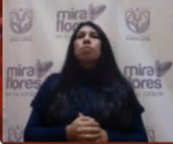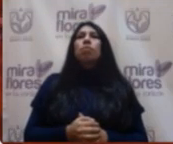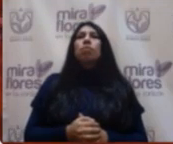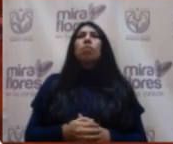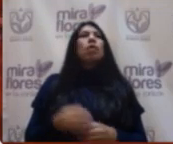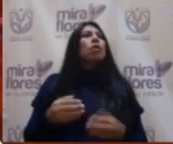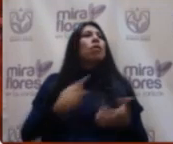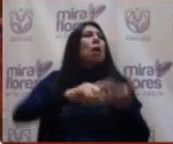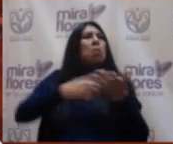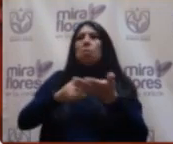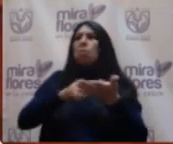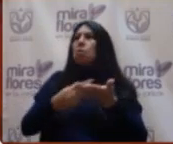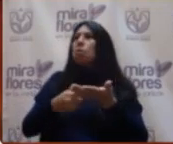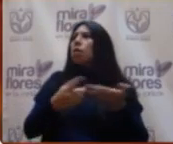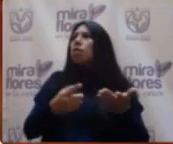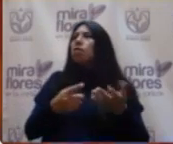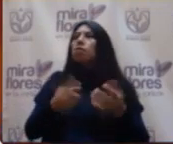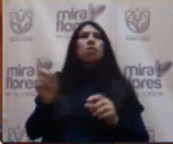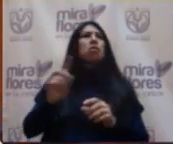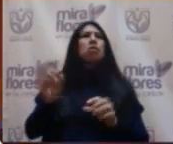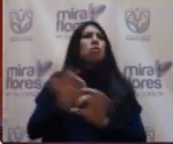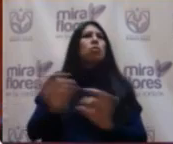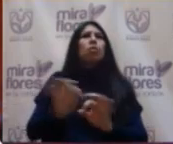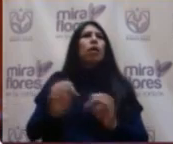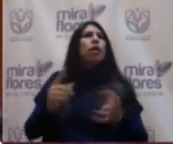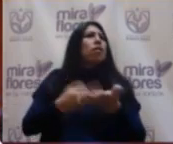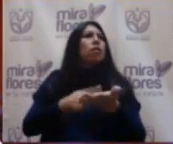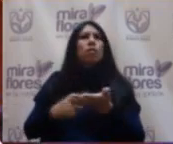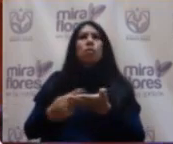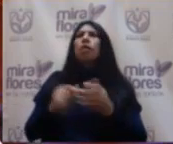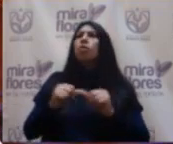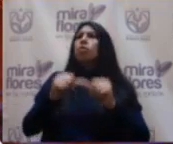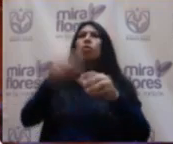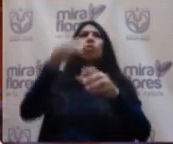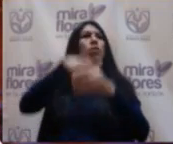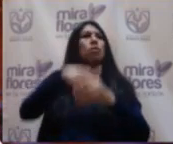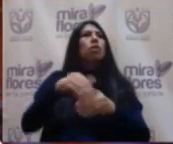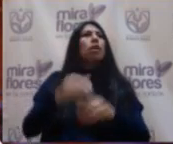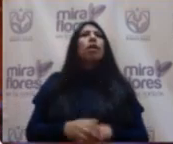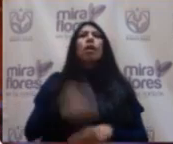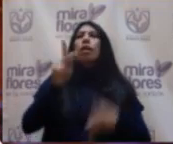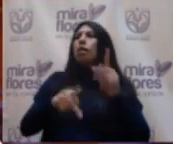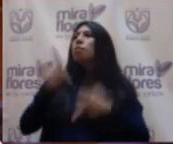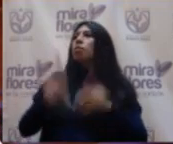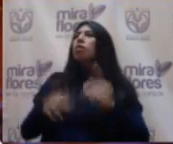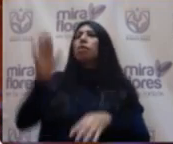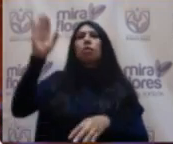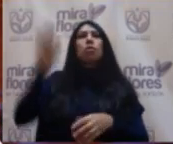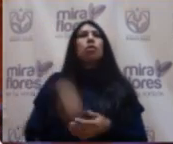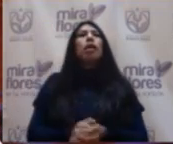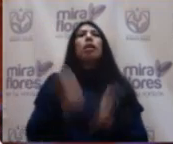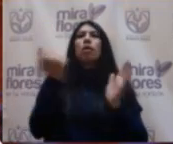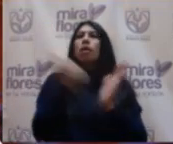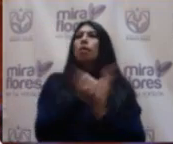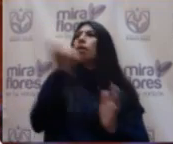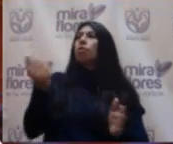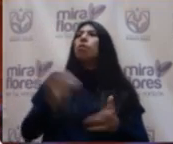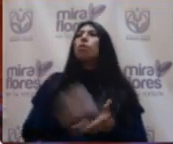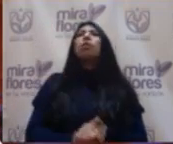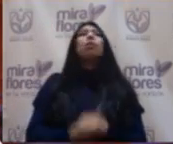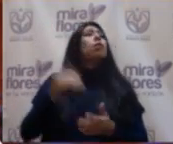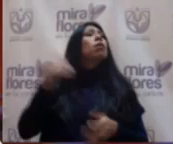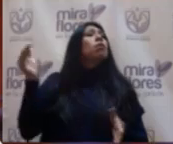Al debate. Si no hay debate, procedemos a votar. Aquellos miembros del Consejo que estén a favor de conceder esa licencia, si no se expresaron sobre la conformidad,